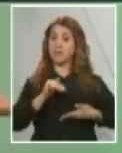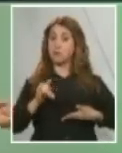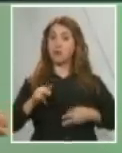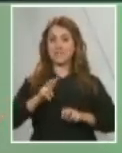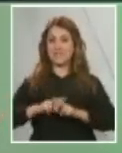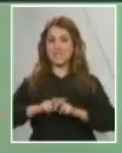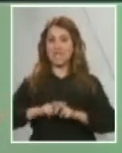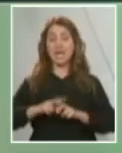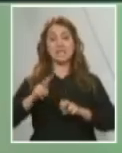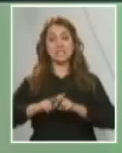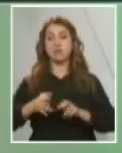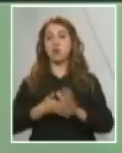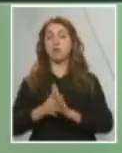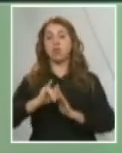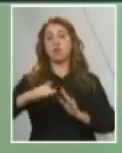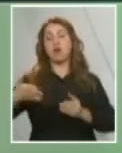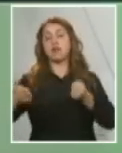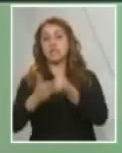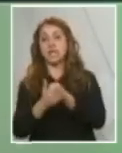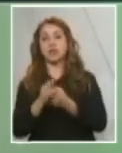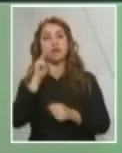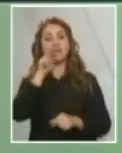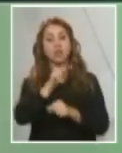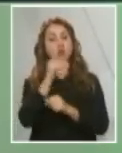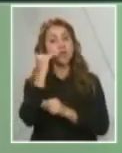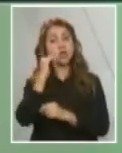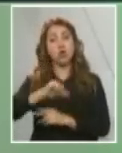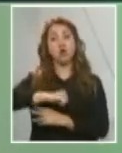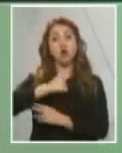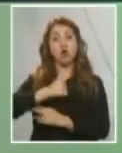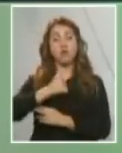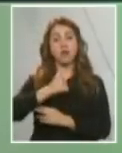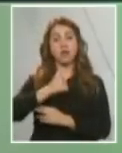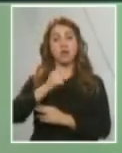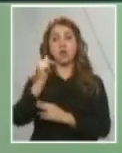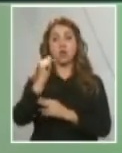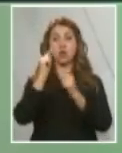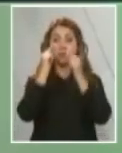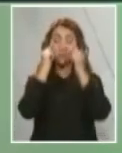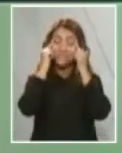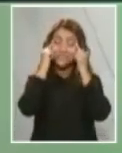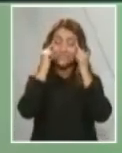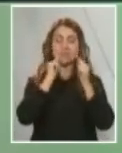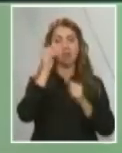sea un accidente, por ejemplo. Viendo un niño, un joven, antes que unos ojitos rasgados cuando